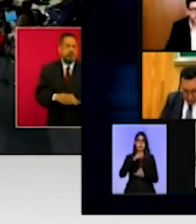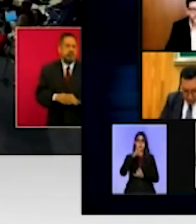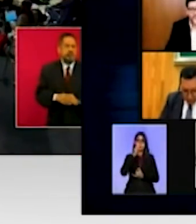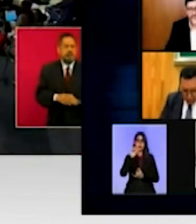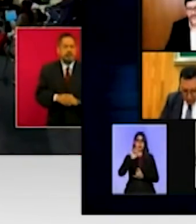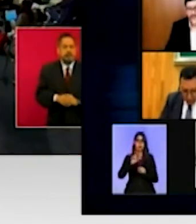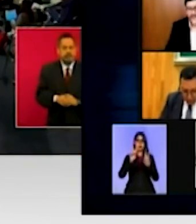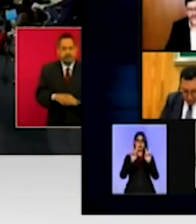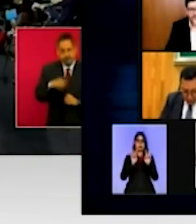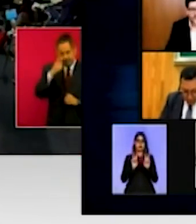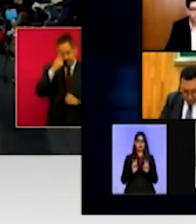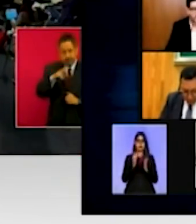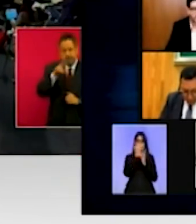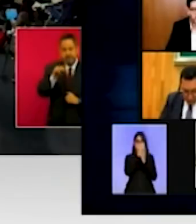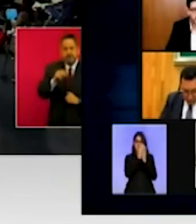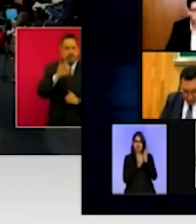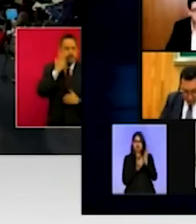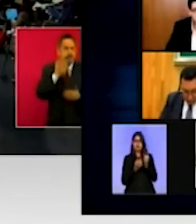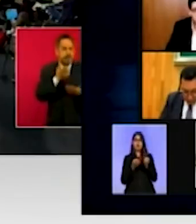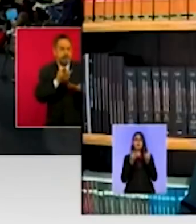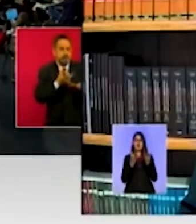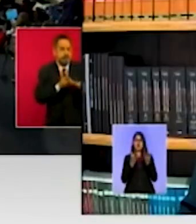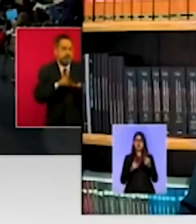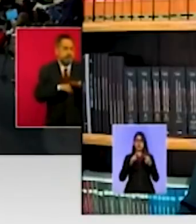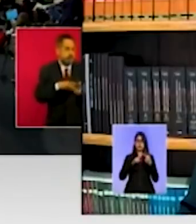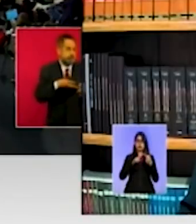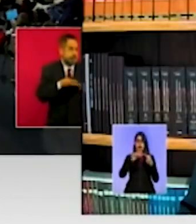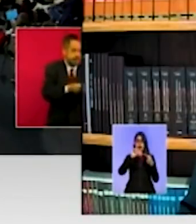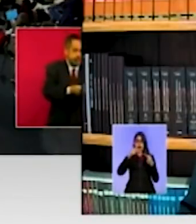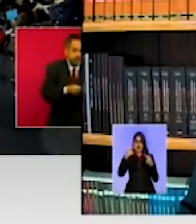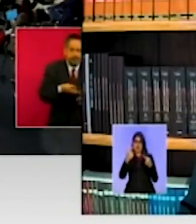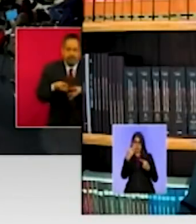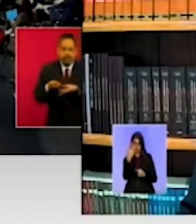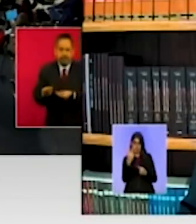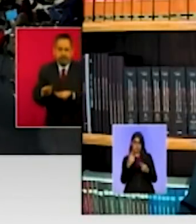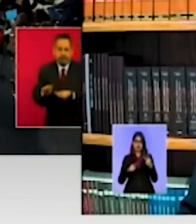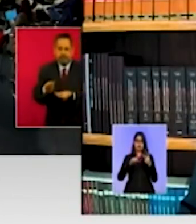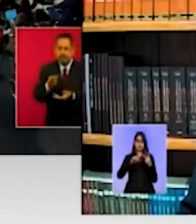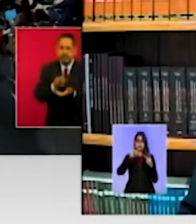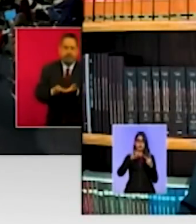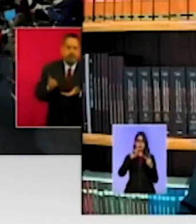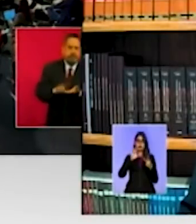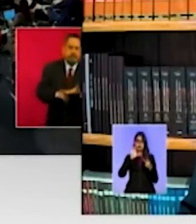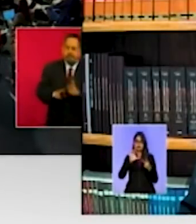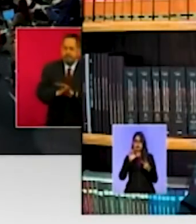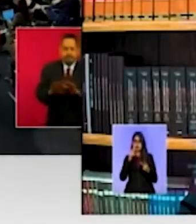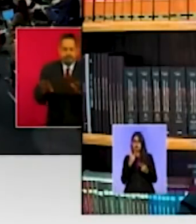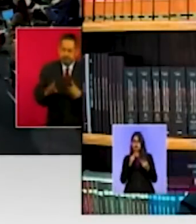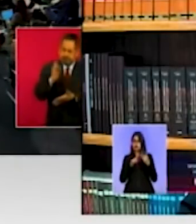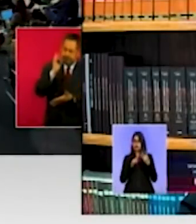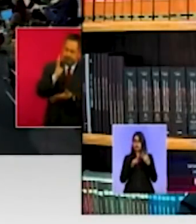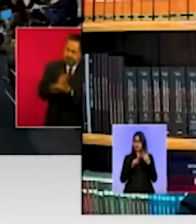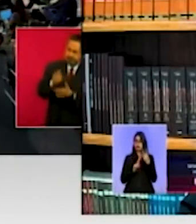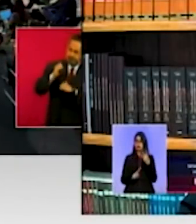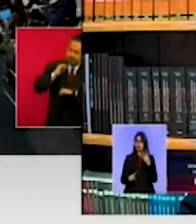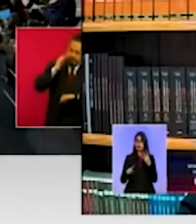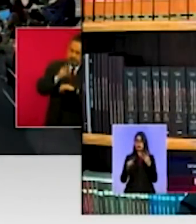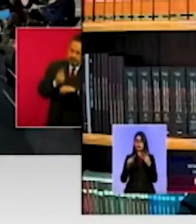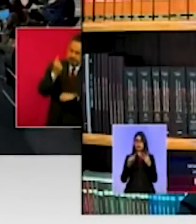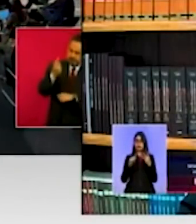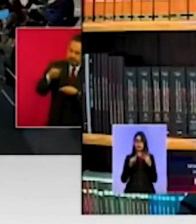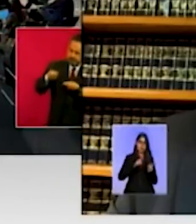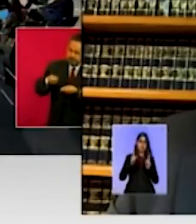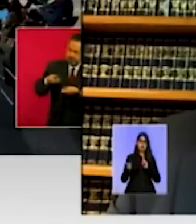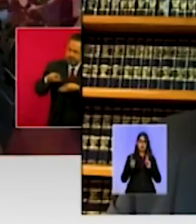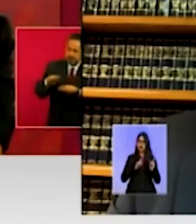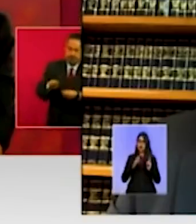suplir mediante el voto popular con sus vergonzantes amlovers y contlapaches que a